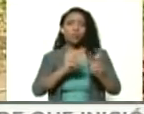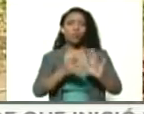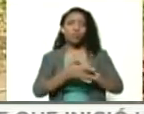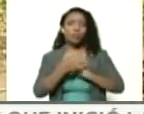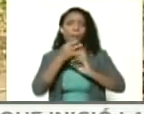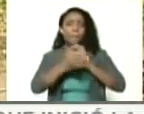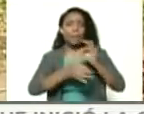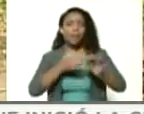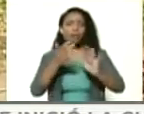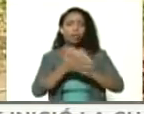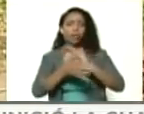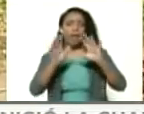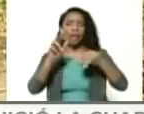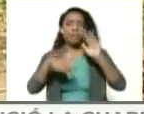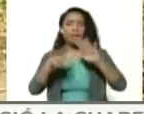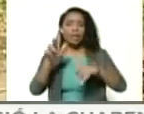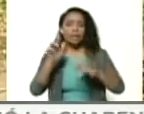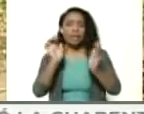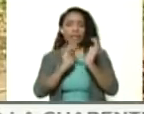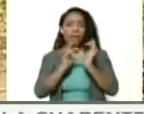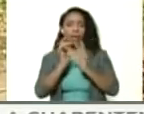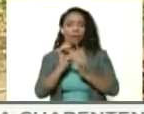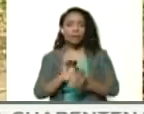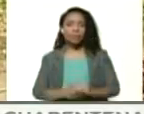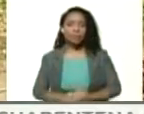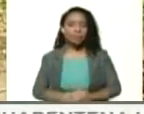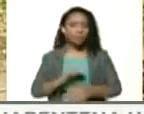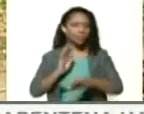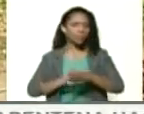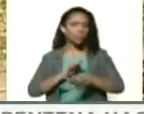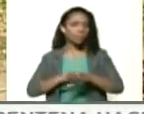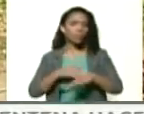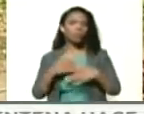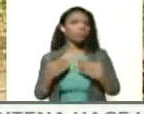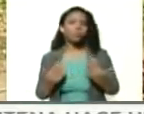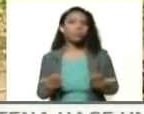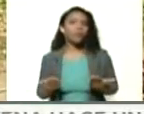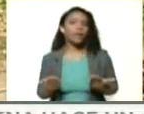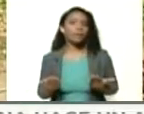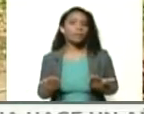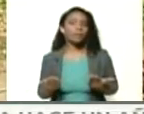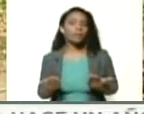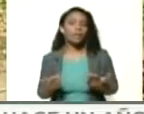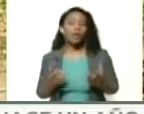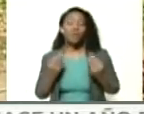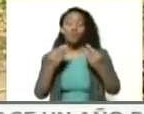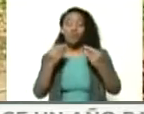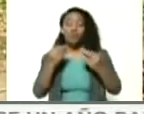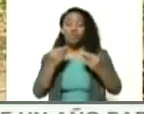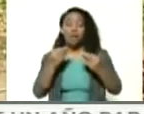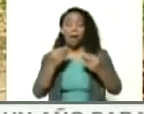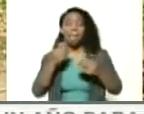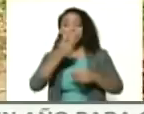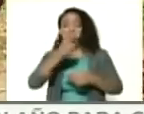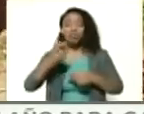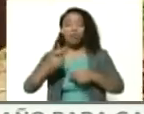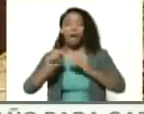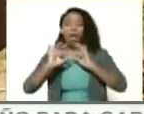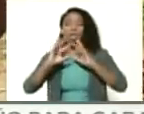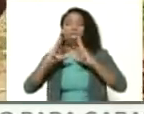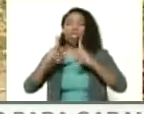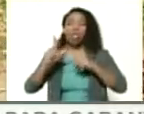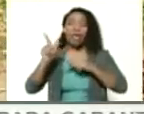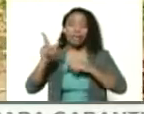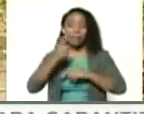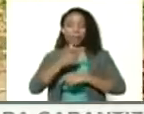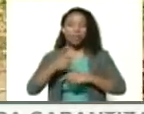sobre el 13, del 13 de abril, porque abundan los relatos de nuestro pueblo sobre esa gesta heroica, tanto